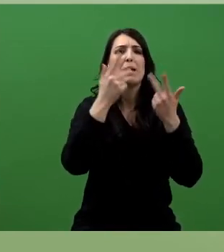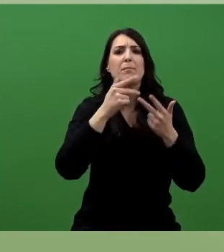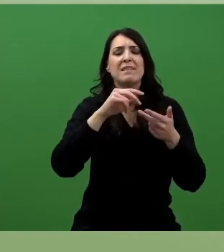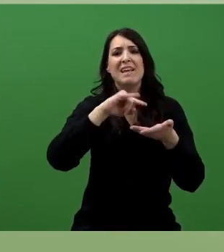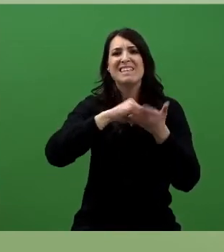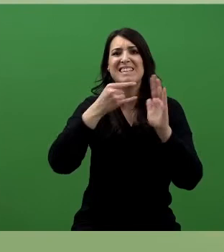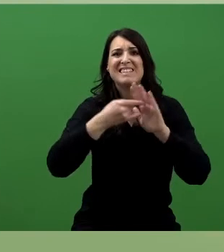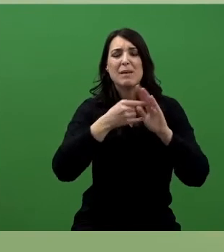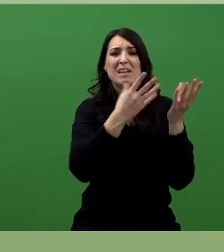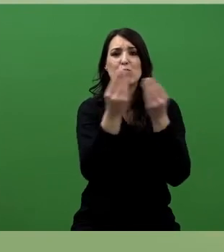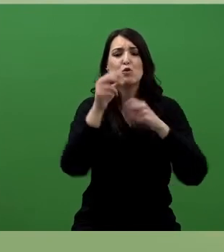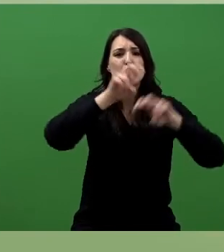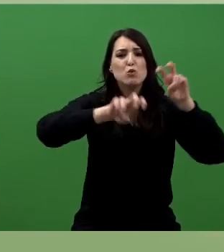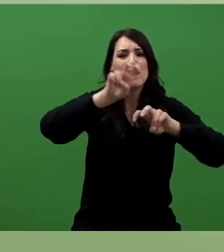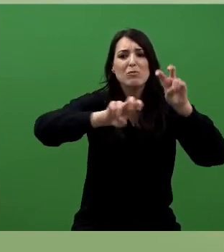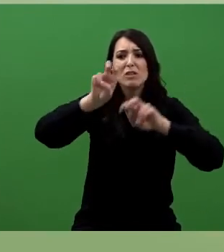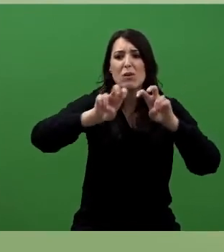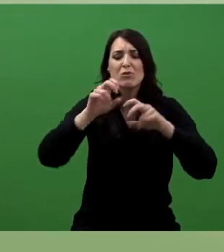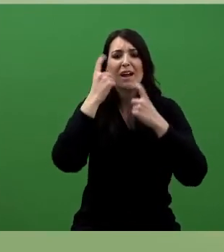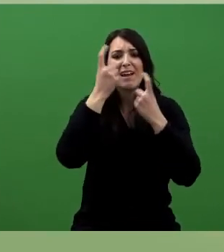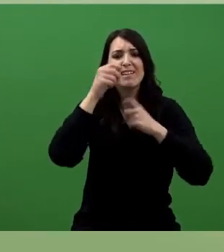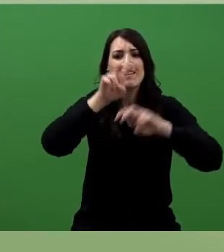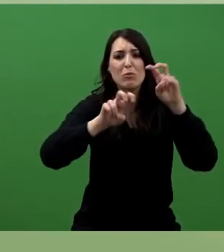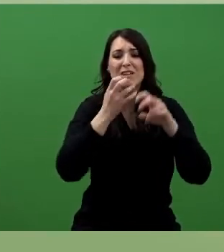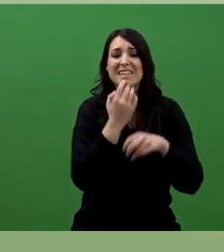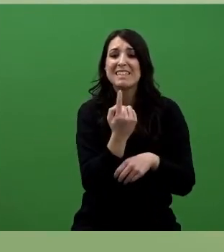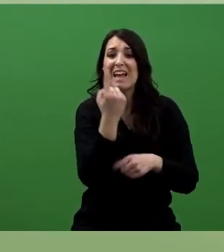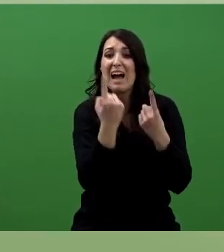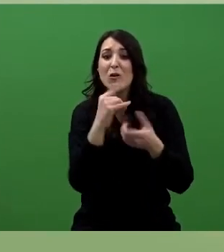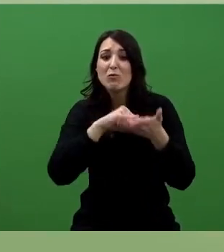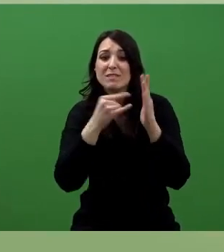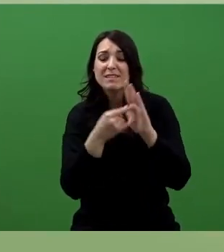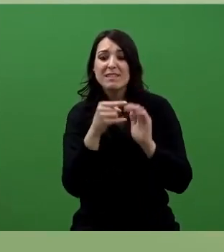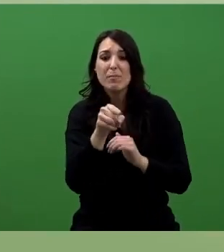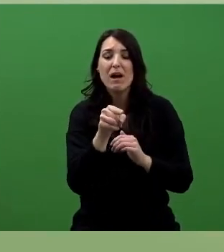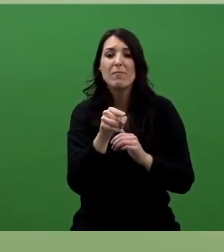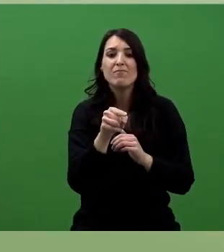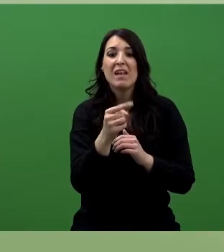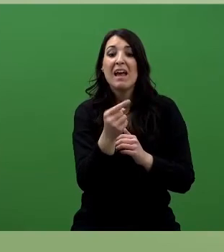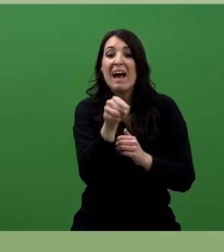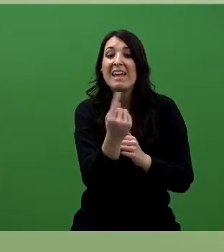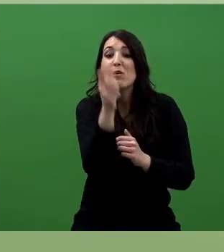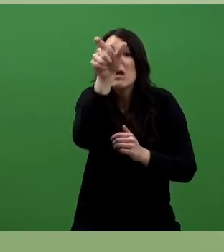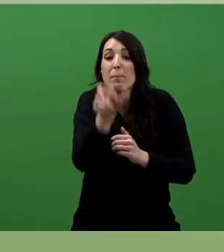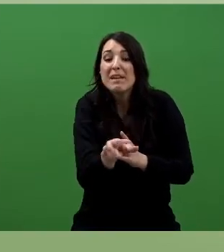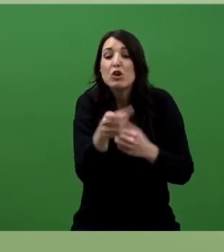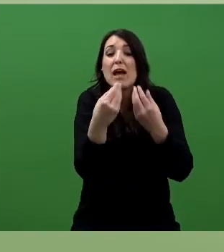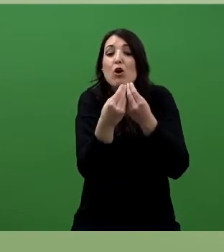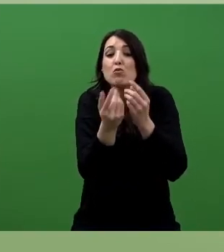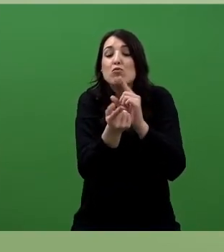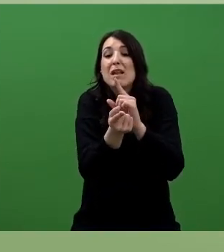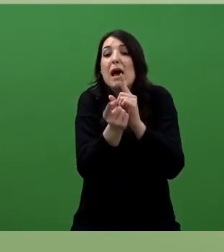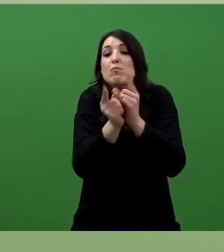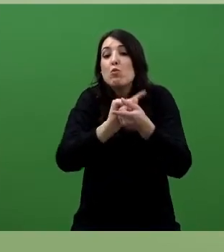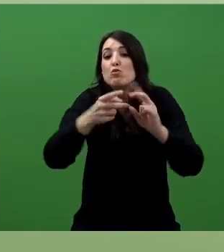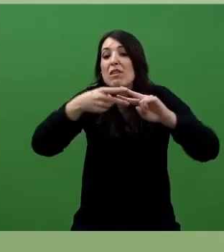tienen datos genómicos e intentar buscar si alguno de estos sistemas tiene algún individuo con una mutación